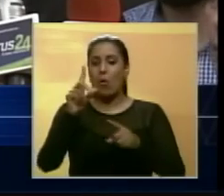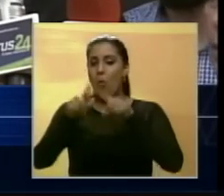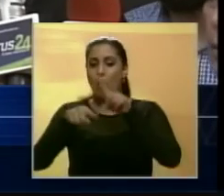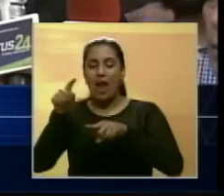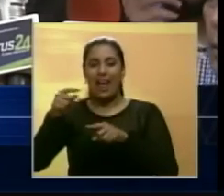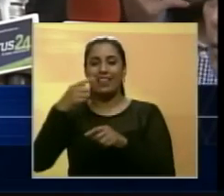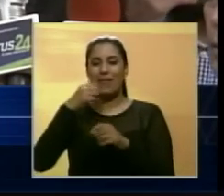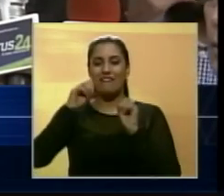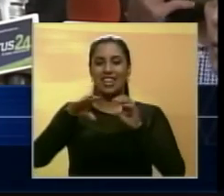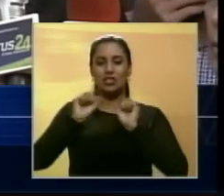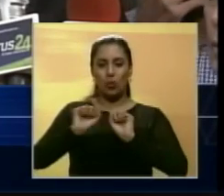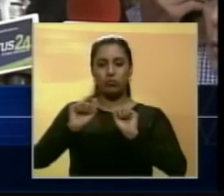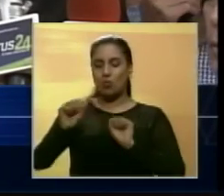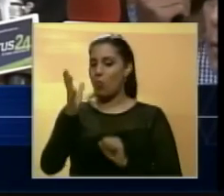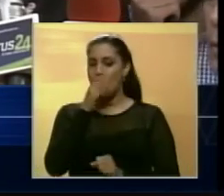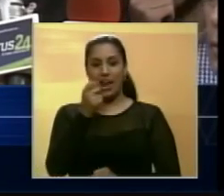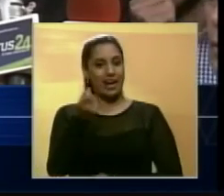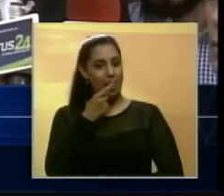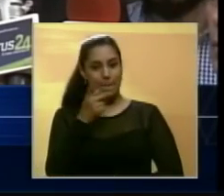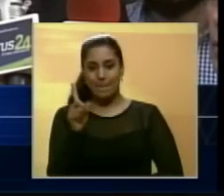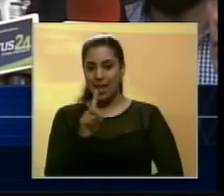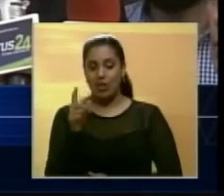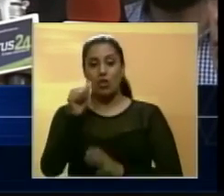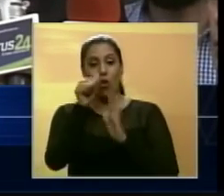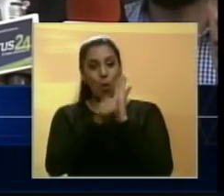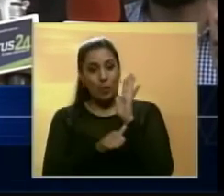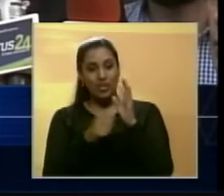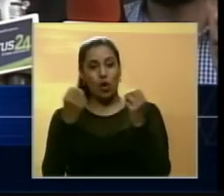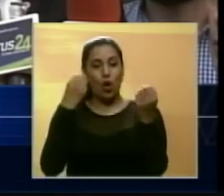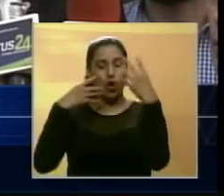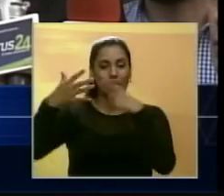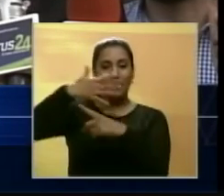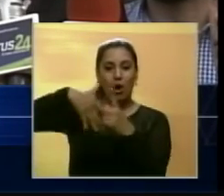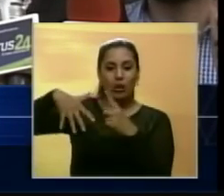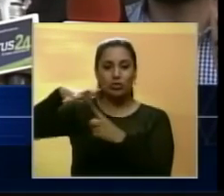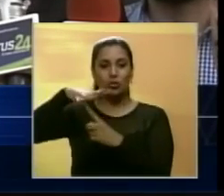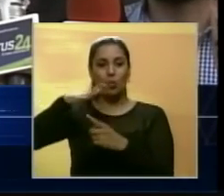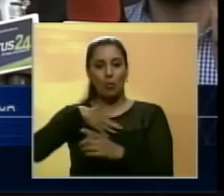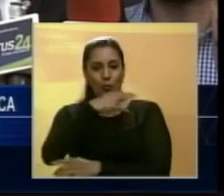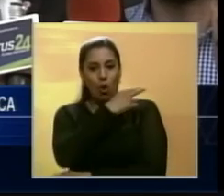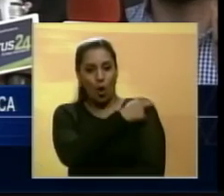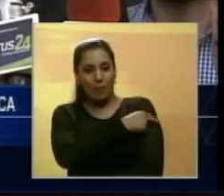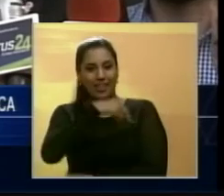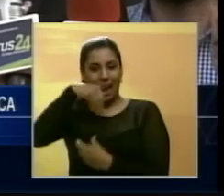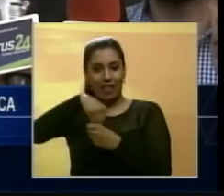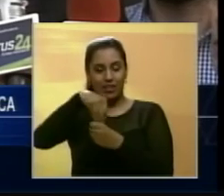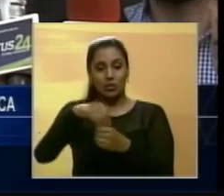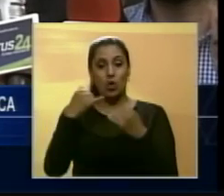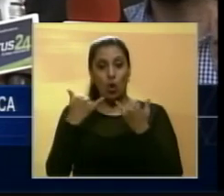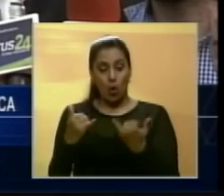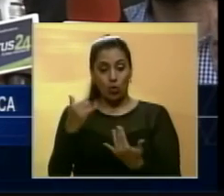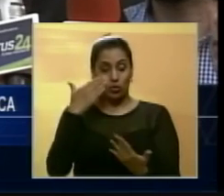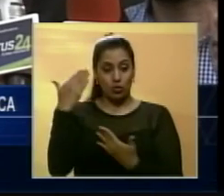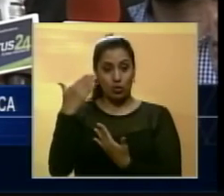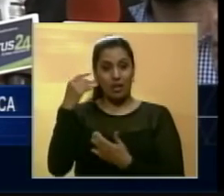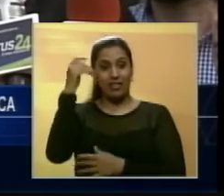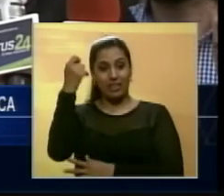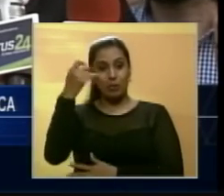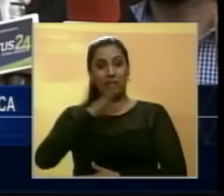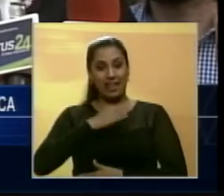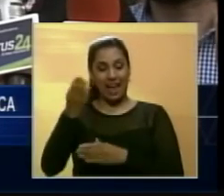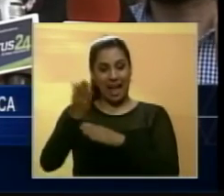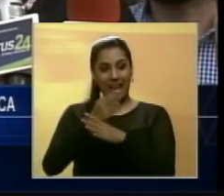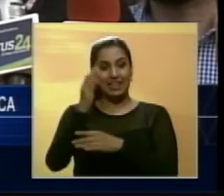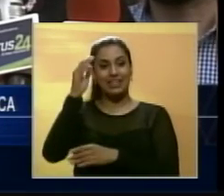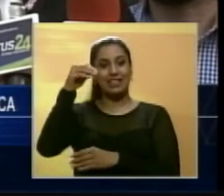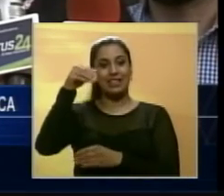de antibióticos, la carencia de material médico quirúrgico, la contaminación hospitalaria. Los diputados, que son médicos de profesión, se inhibieron